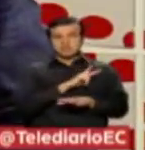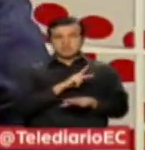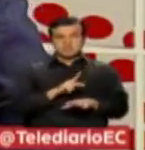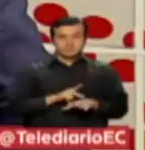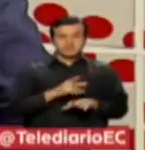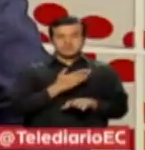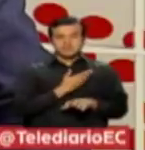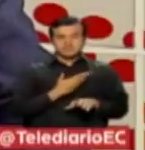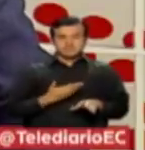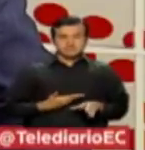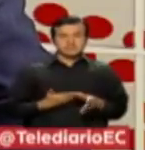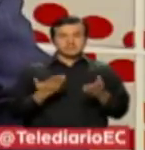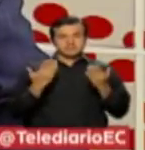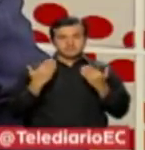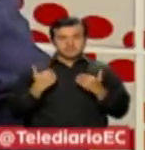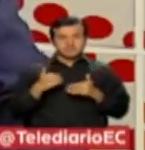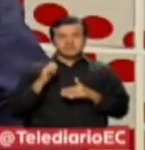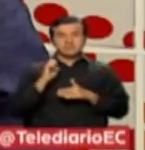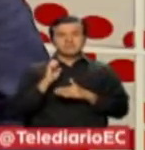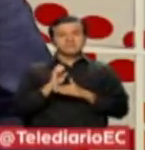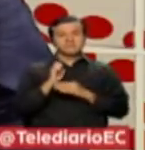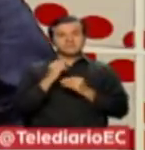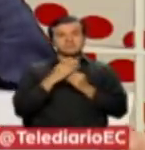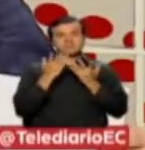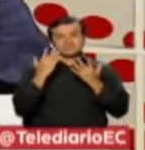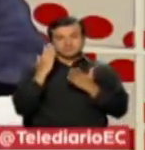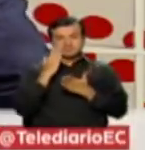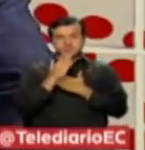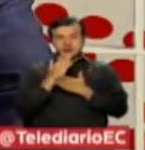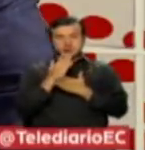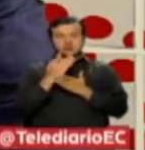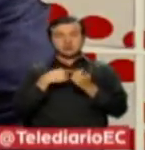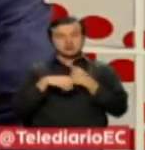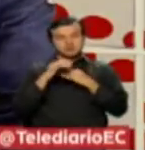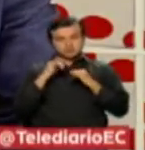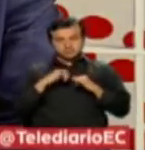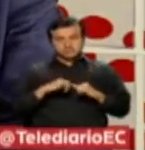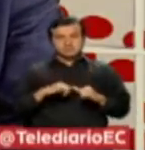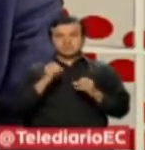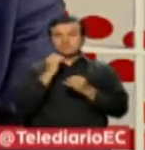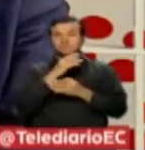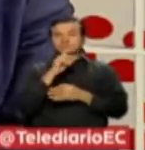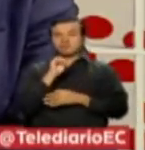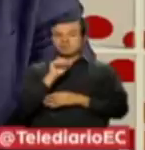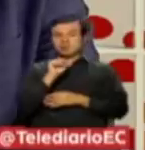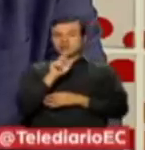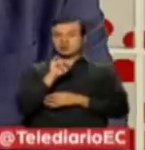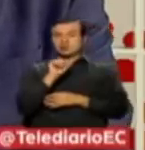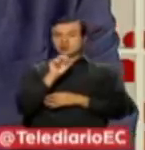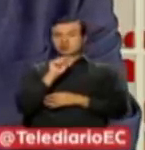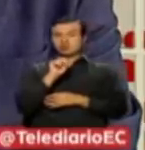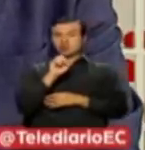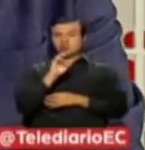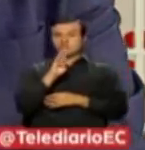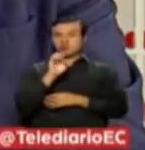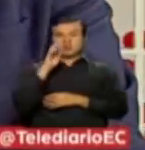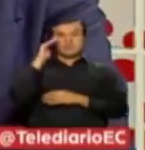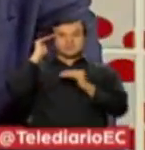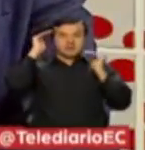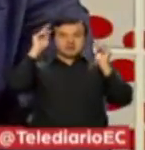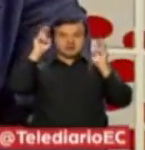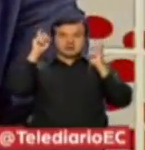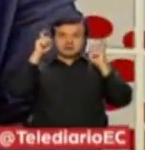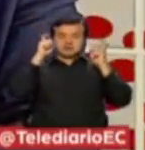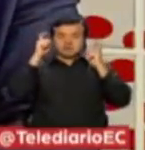particular de la Presidencia de la República. Hacemos un breve corte. Al regresar, María Fernanda Novoa, máster en